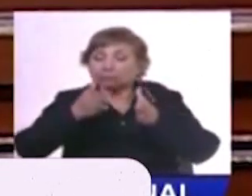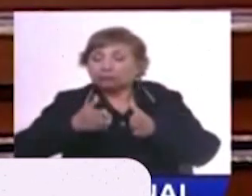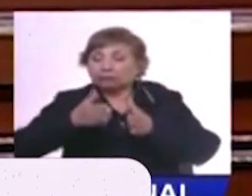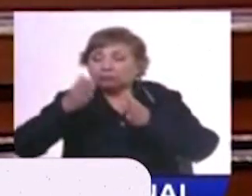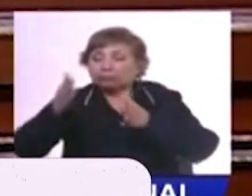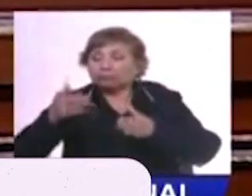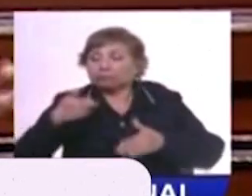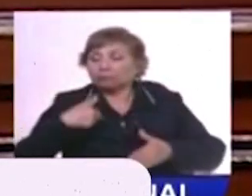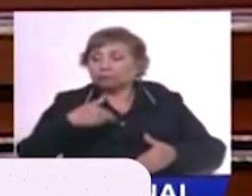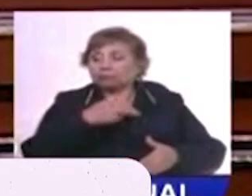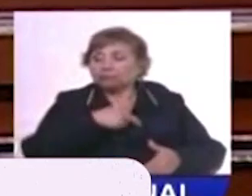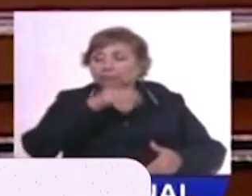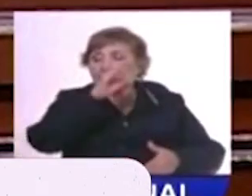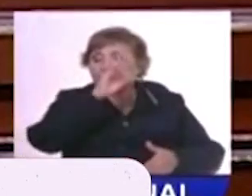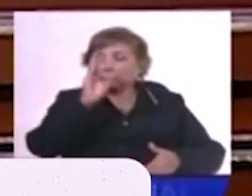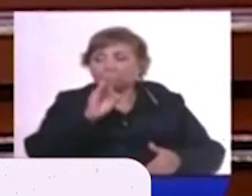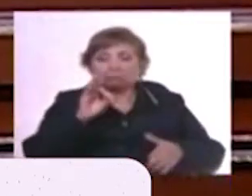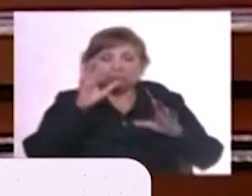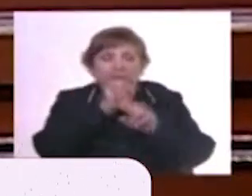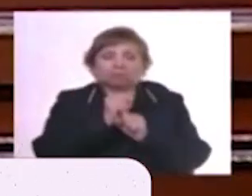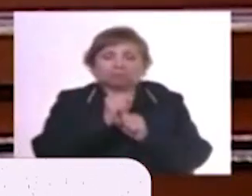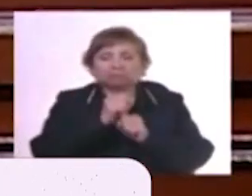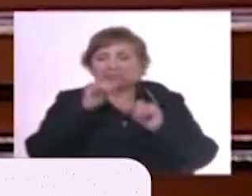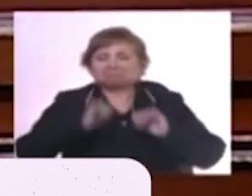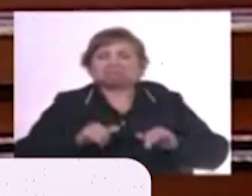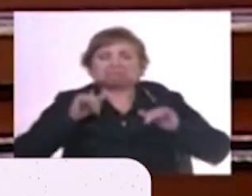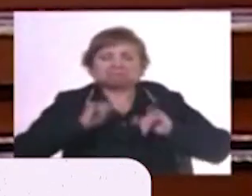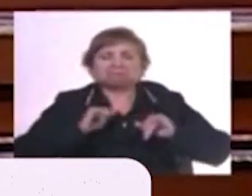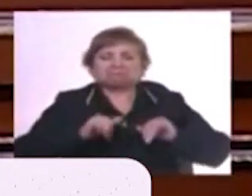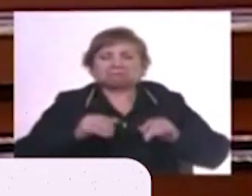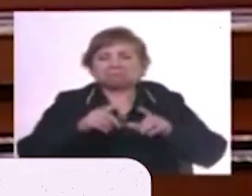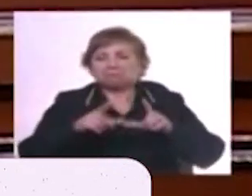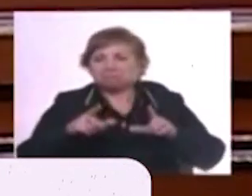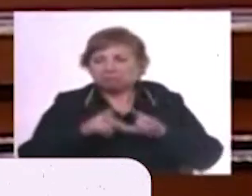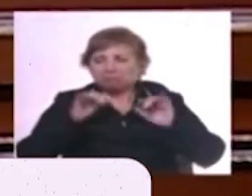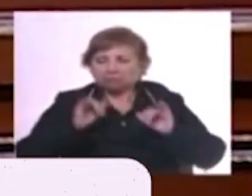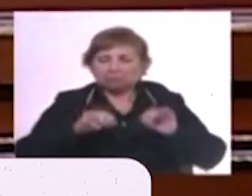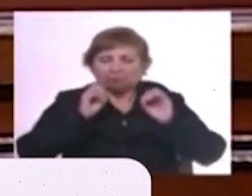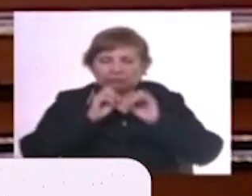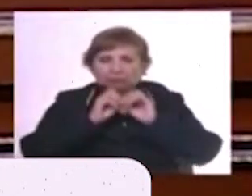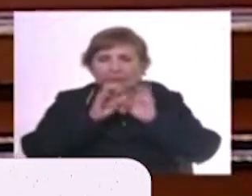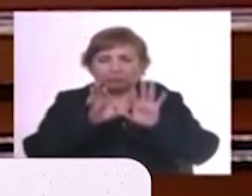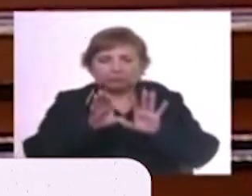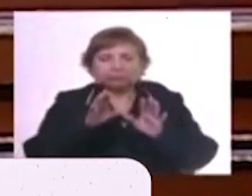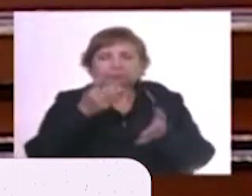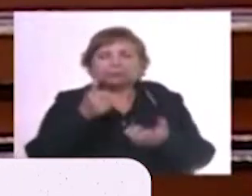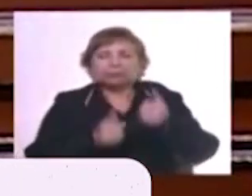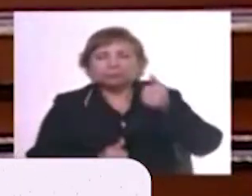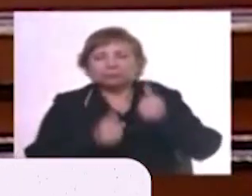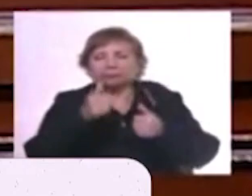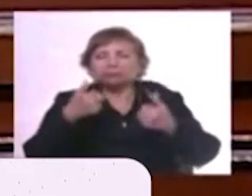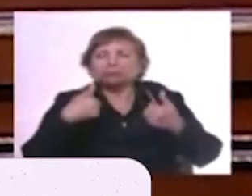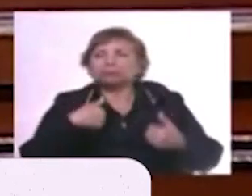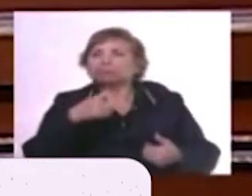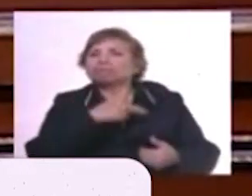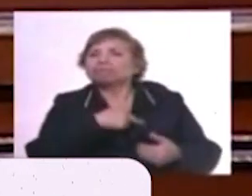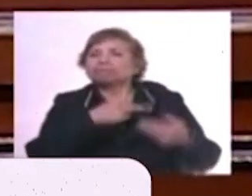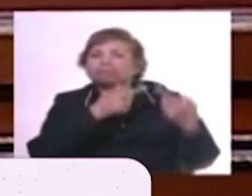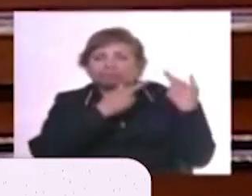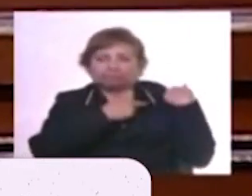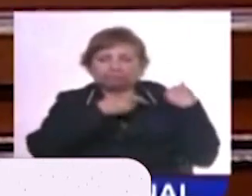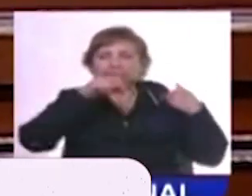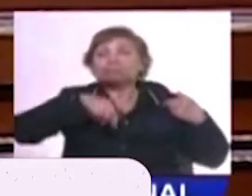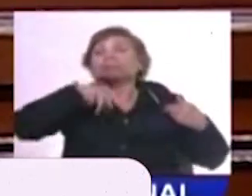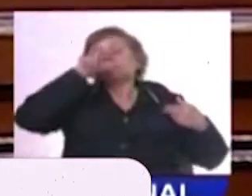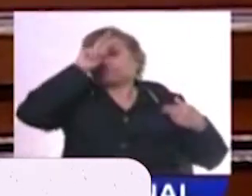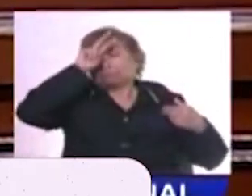Libre, señaló que la salida más factible en todo caso era la renuncia de Dina Boluarte, así también se caía el tema de la